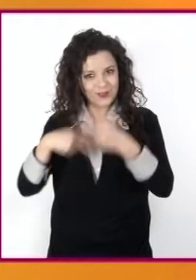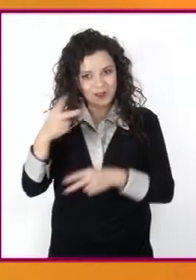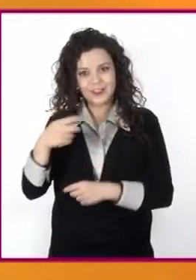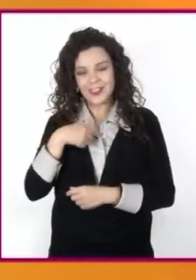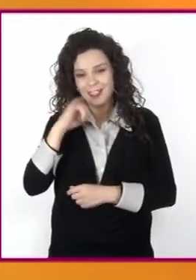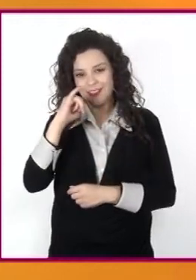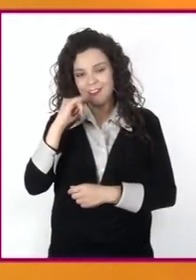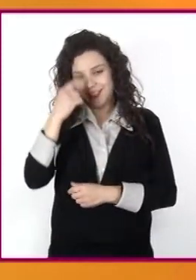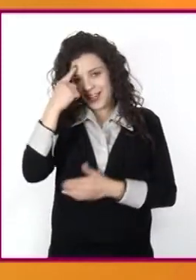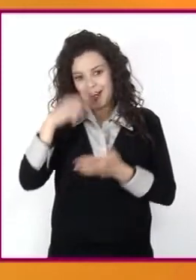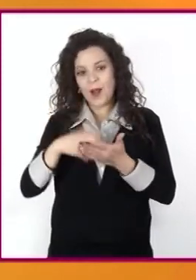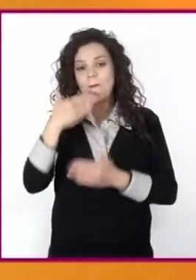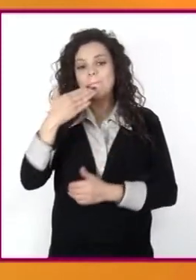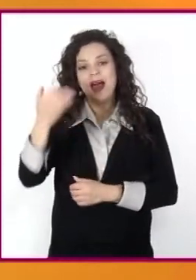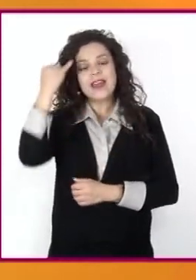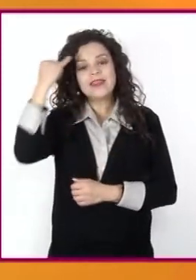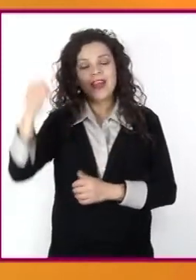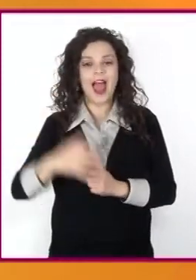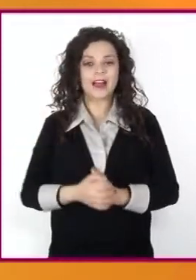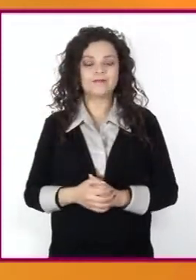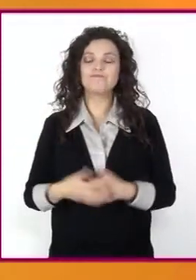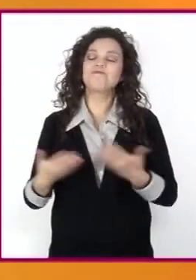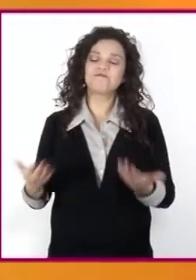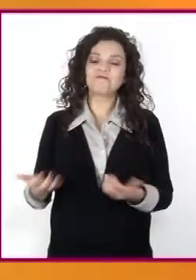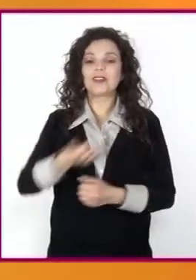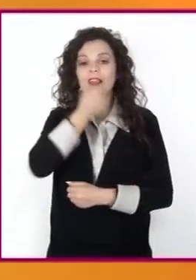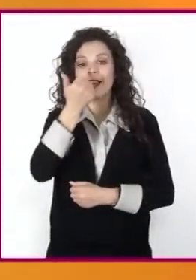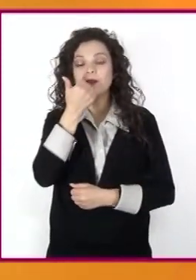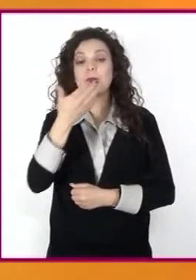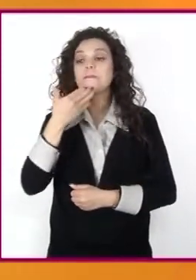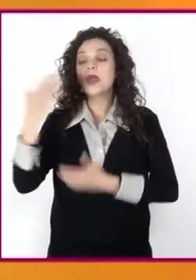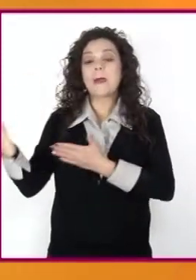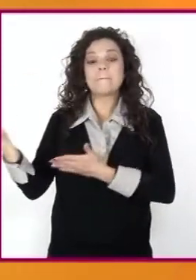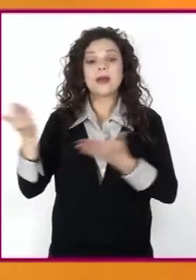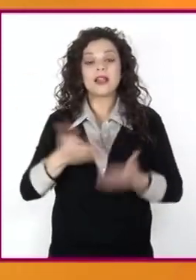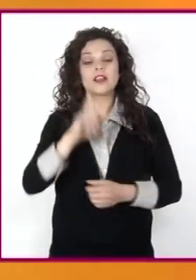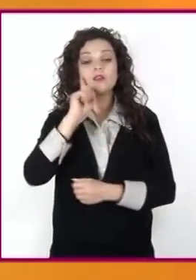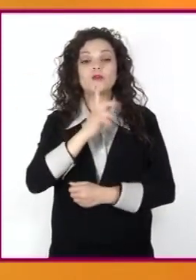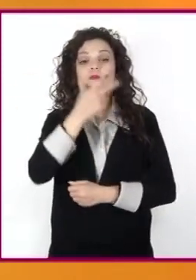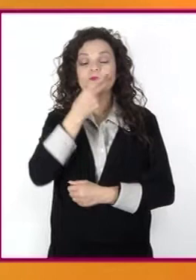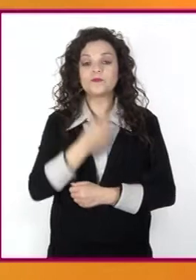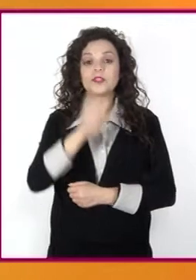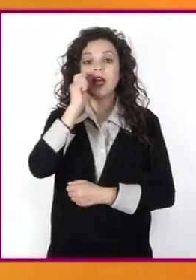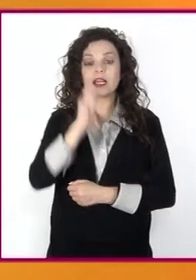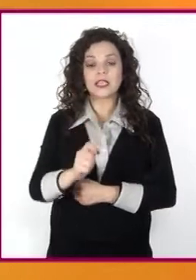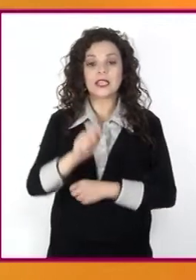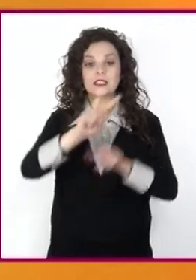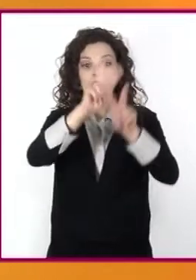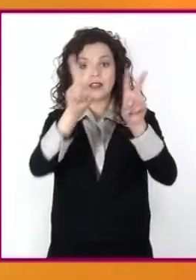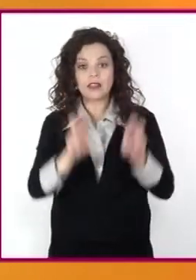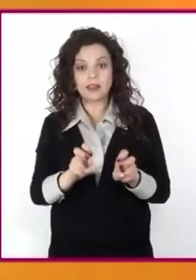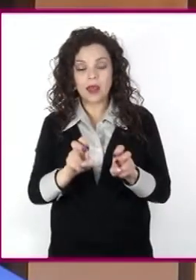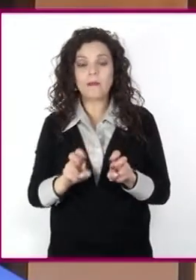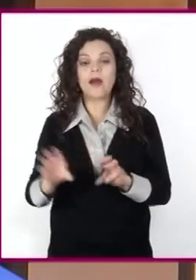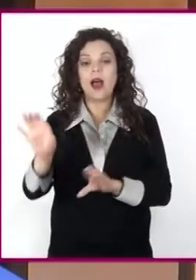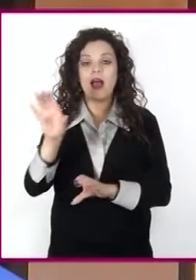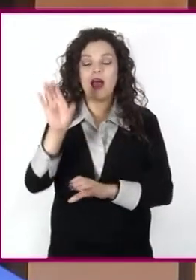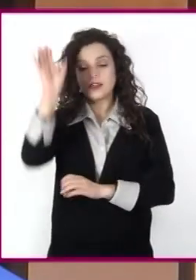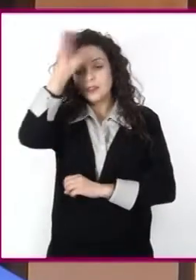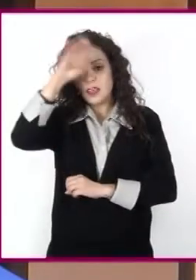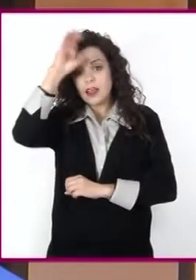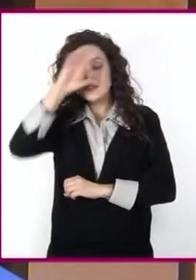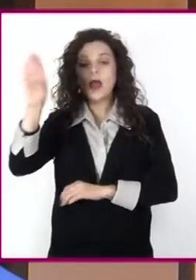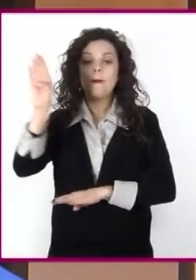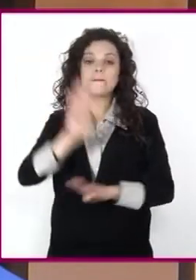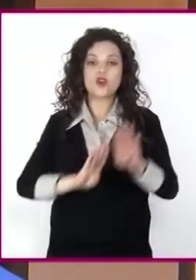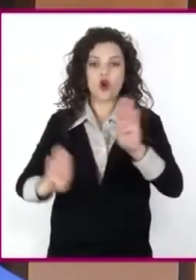Entonces, estudiantes, sean bienvenidas y bienvenidos a una sesión más de la asignatura de Ciencias Biología. Yo soy